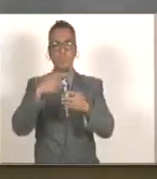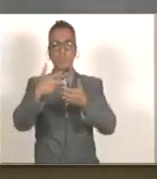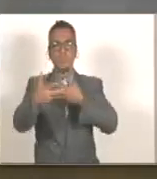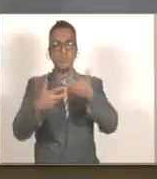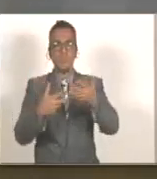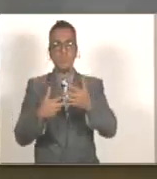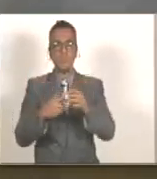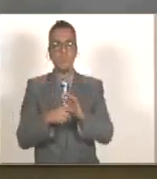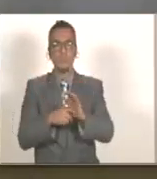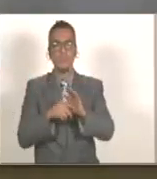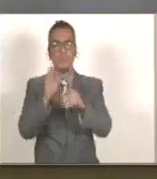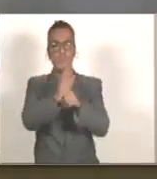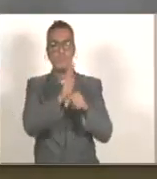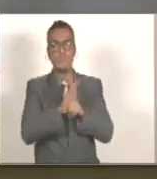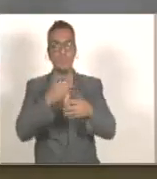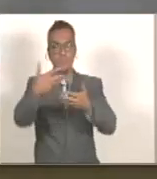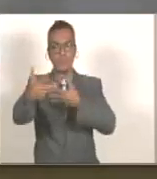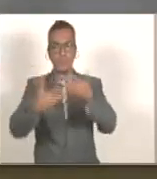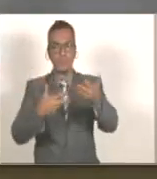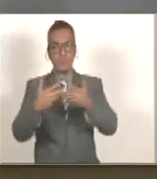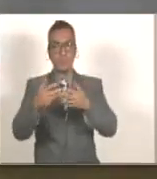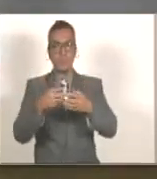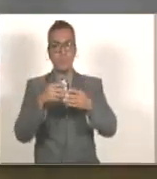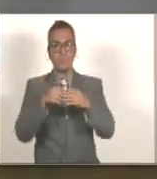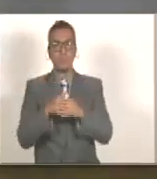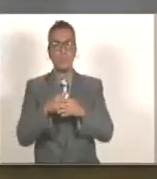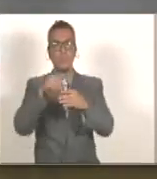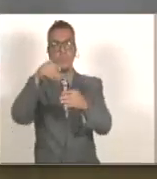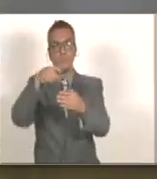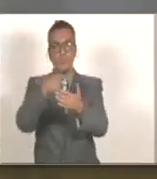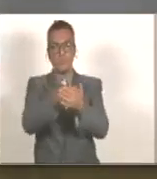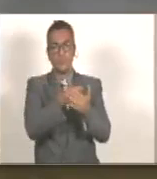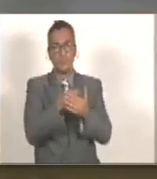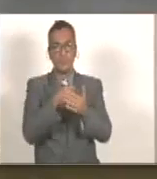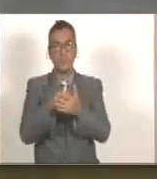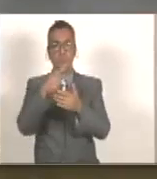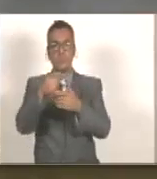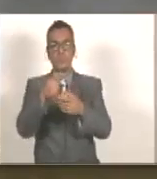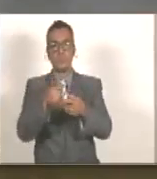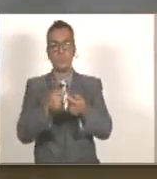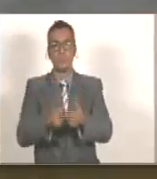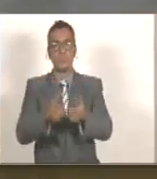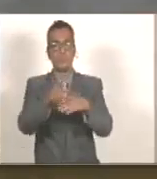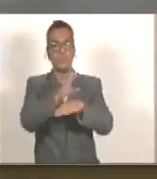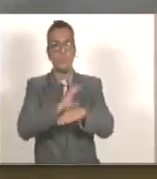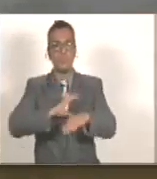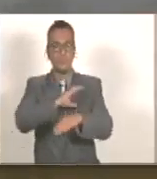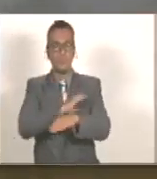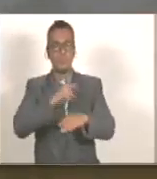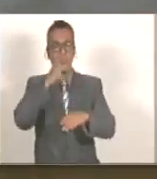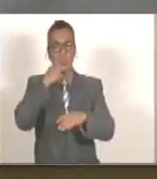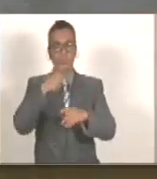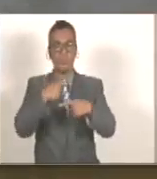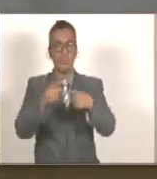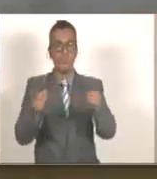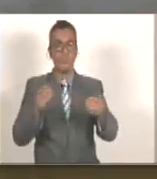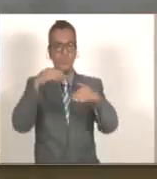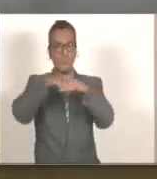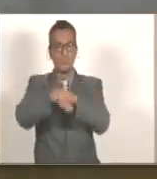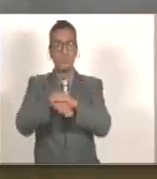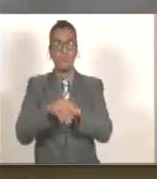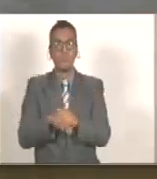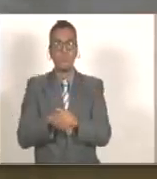promoción y protección recíproca de sus inversiones y se remite a la Comisión Permanente de Política Exterior, Soberanía e